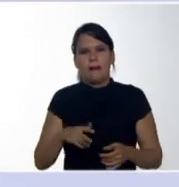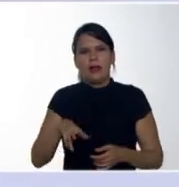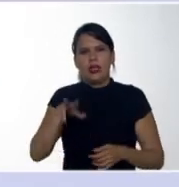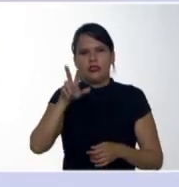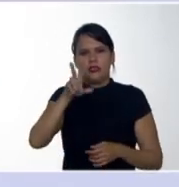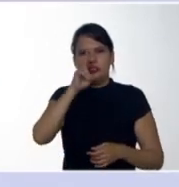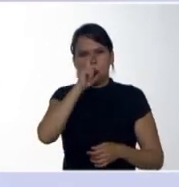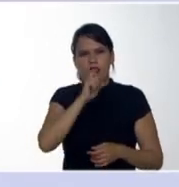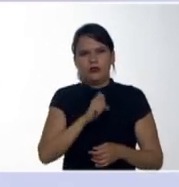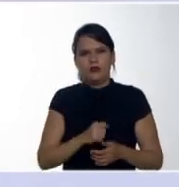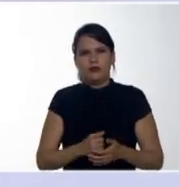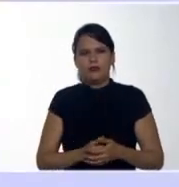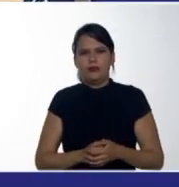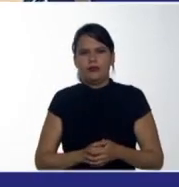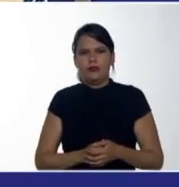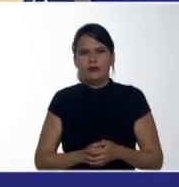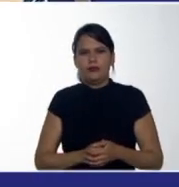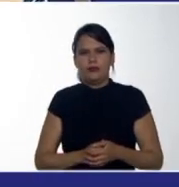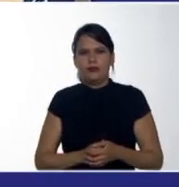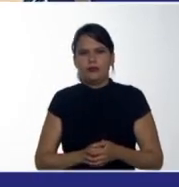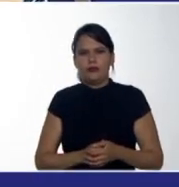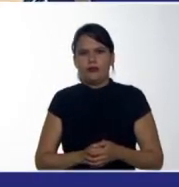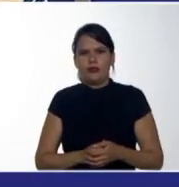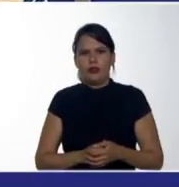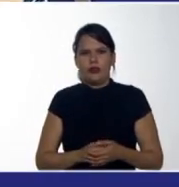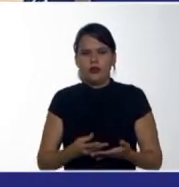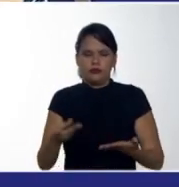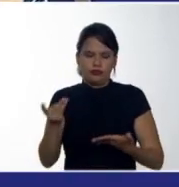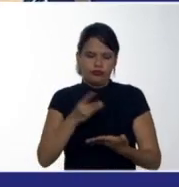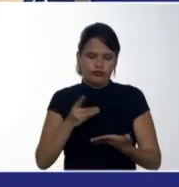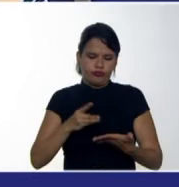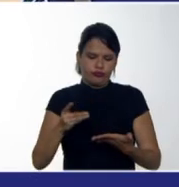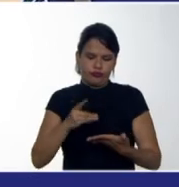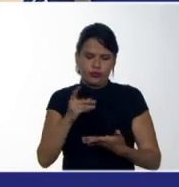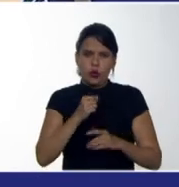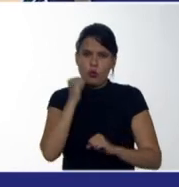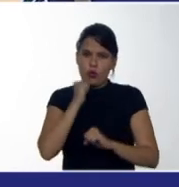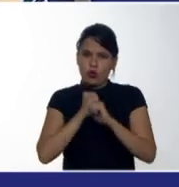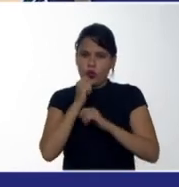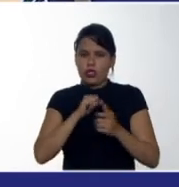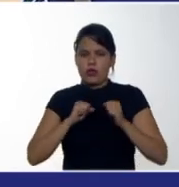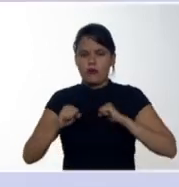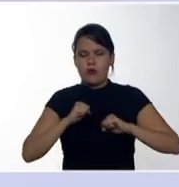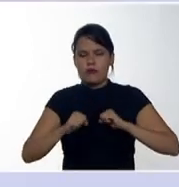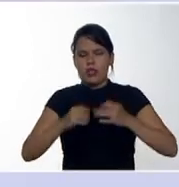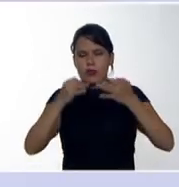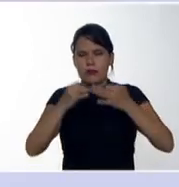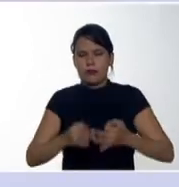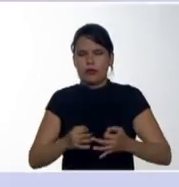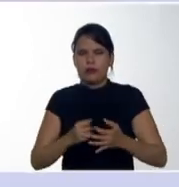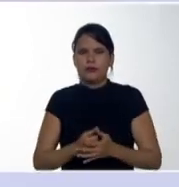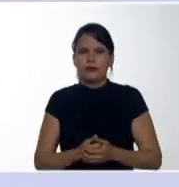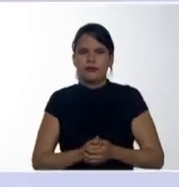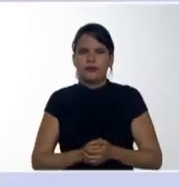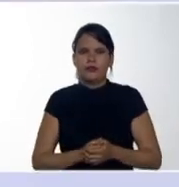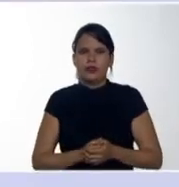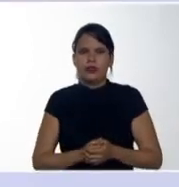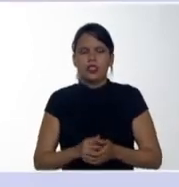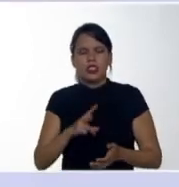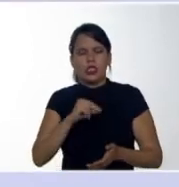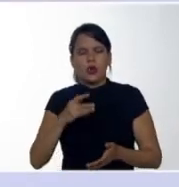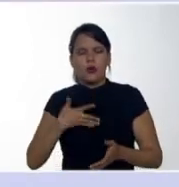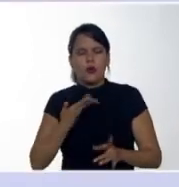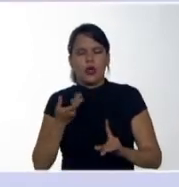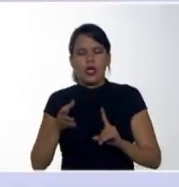año. Tenemos ilustre un motor de movimiento perpetuo. Ya tienen, ok, si no pueden encontrar en